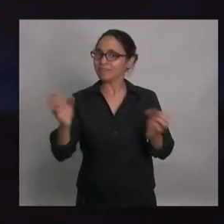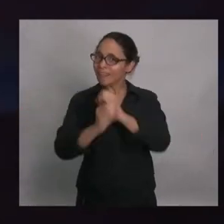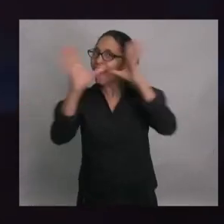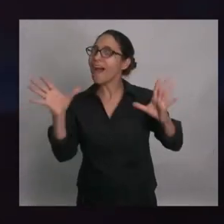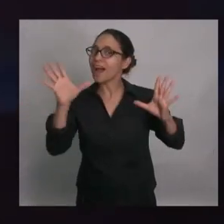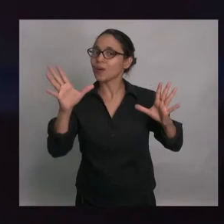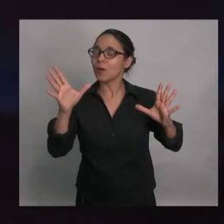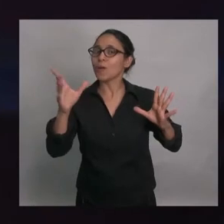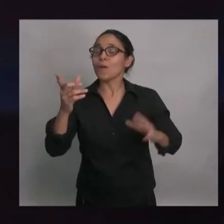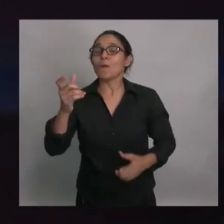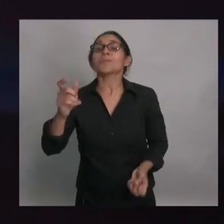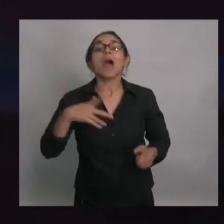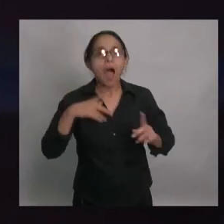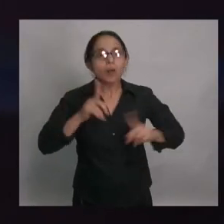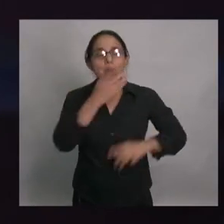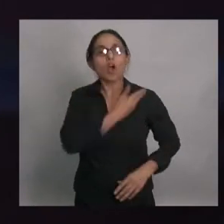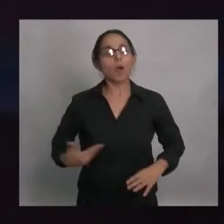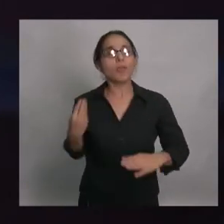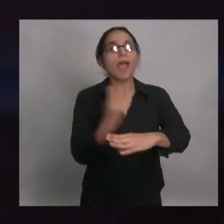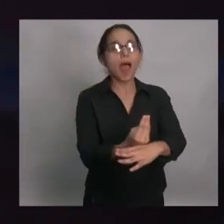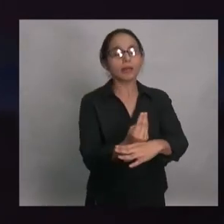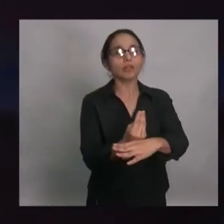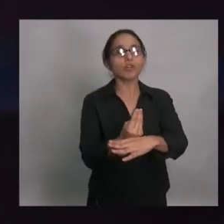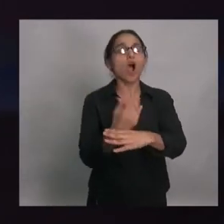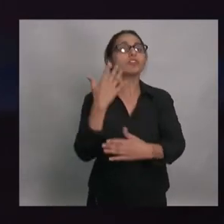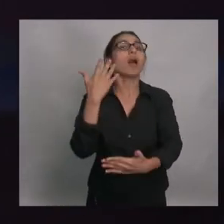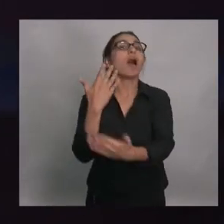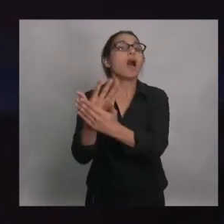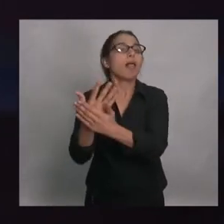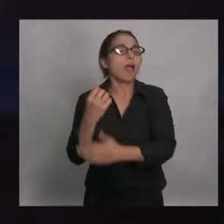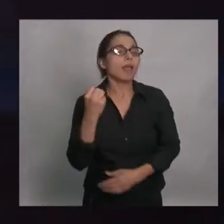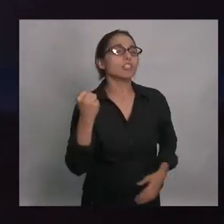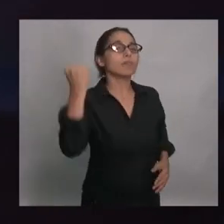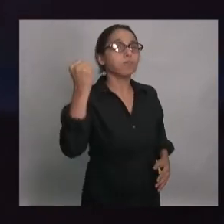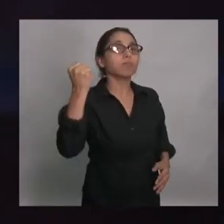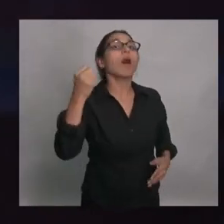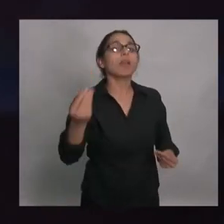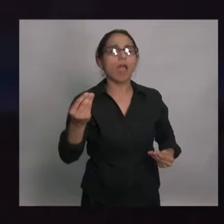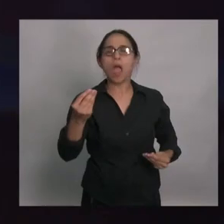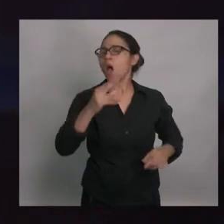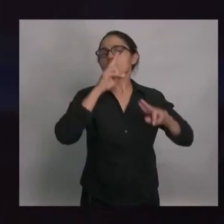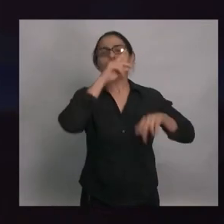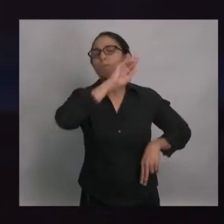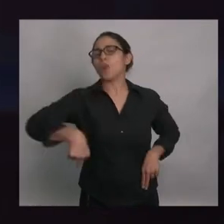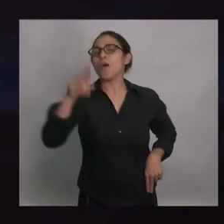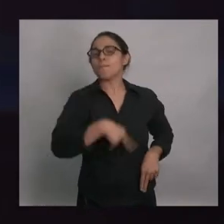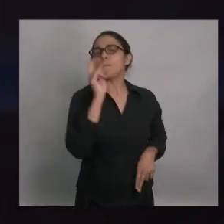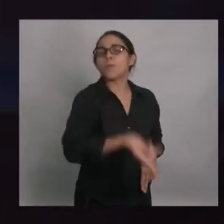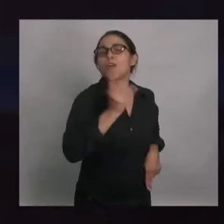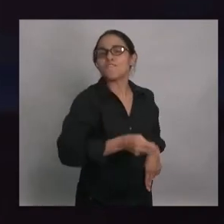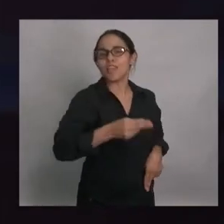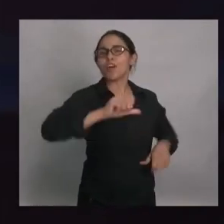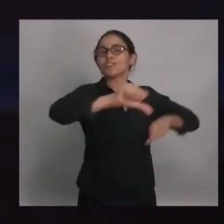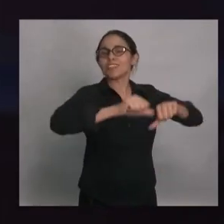conservadores extremistas prohíben las ciencias sociales por ejemplo en la el chile de pinochet